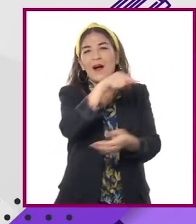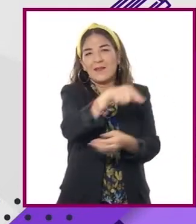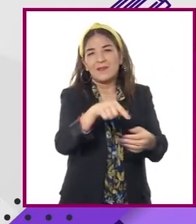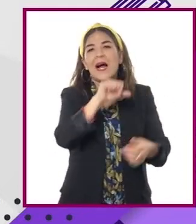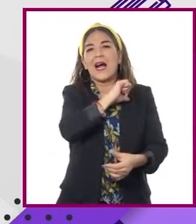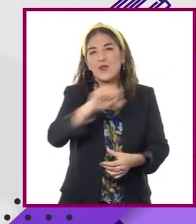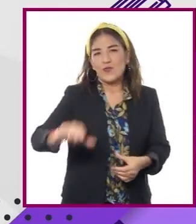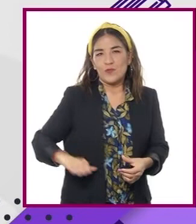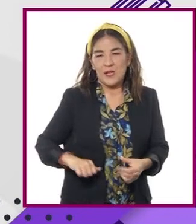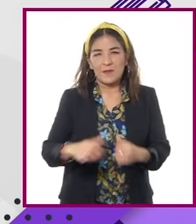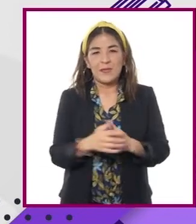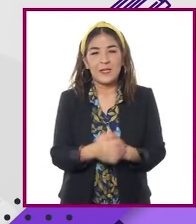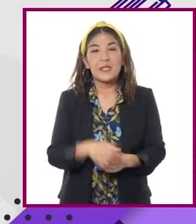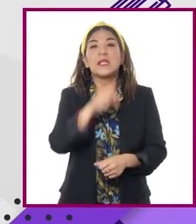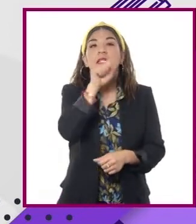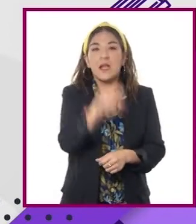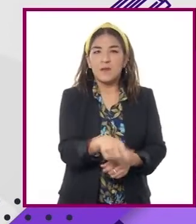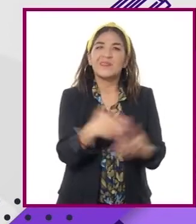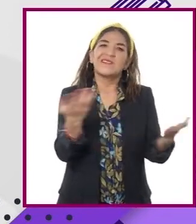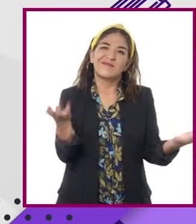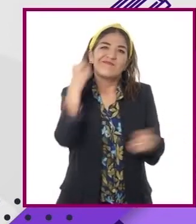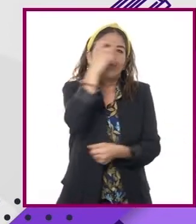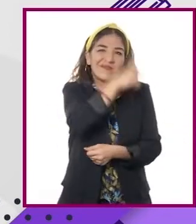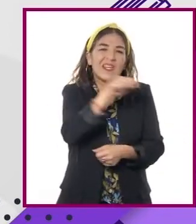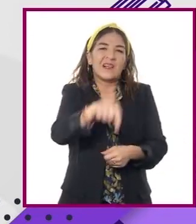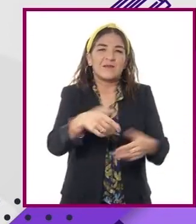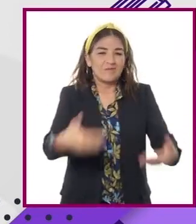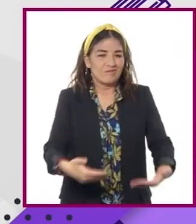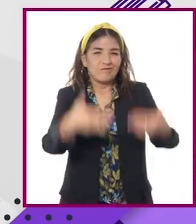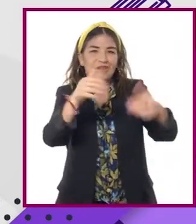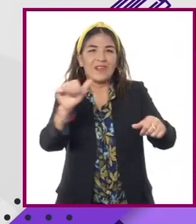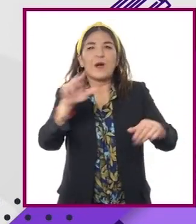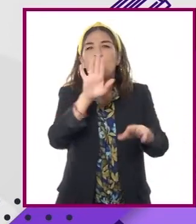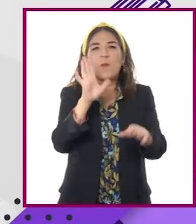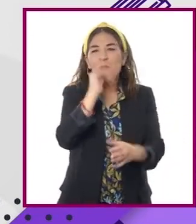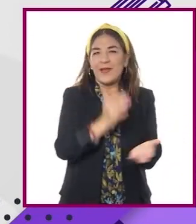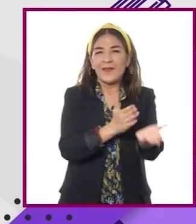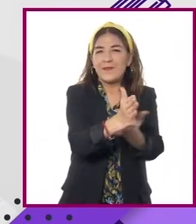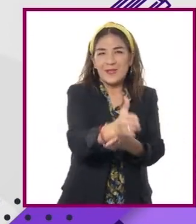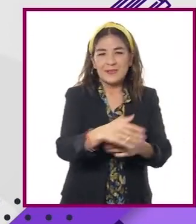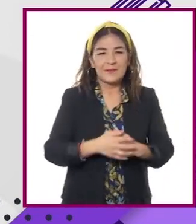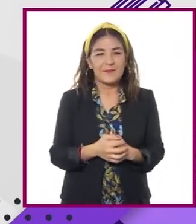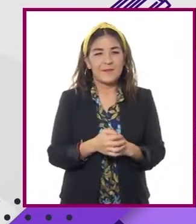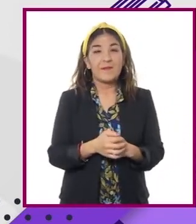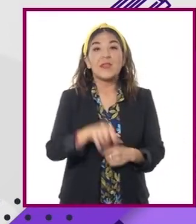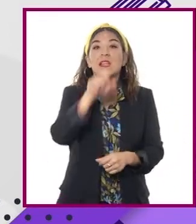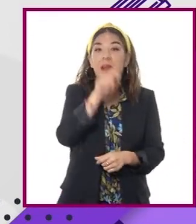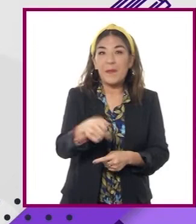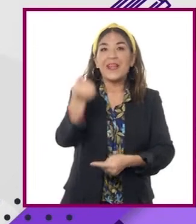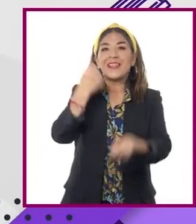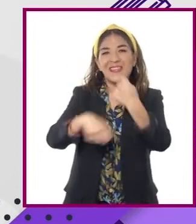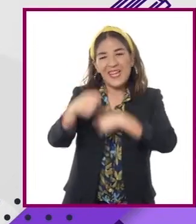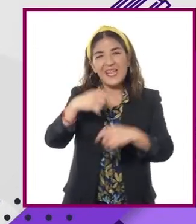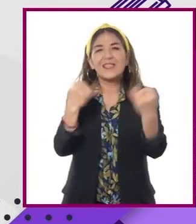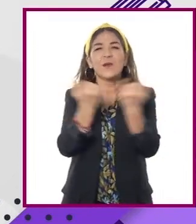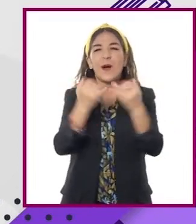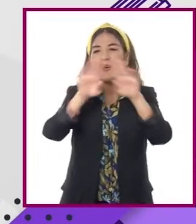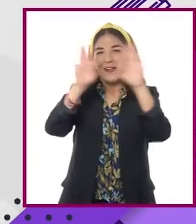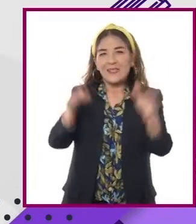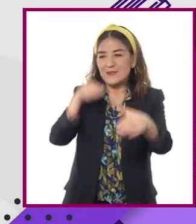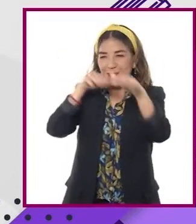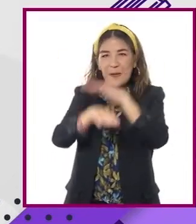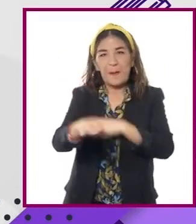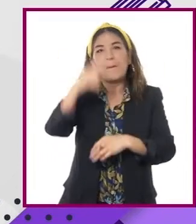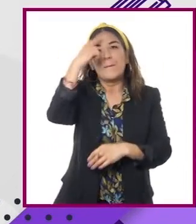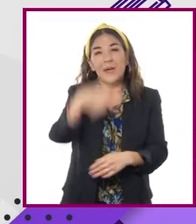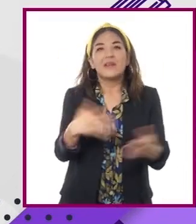ayuntamiento y no pueden hacerlo por los bloqueos. También, quienes tienen tiendas o recauderías se quejan